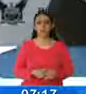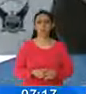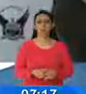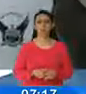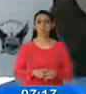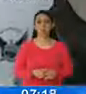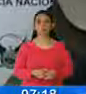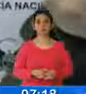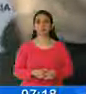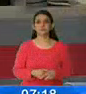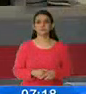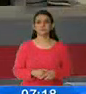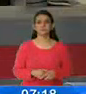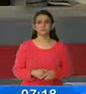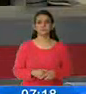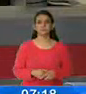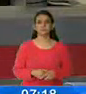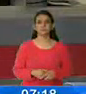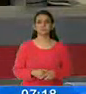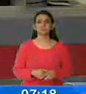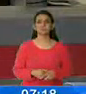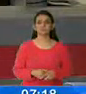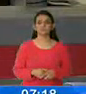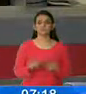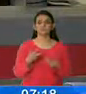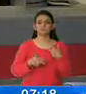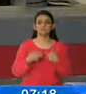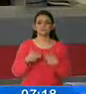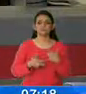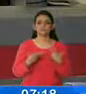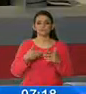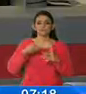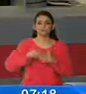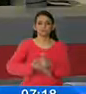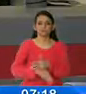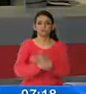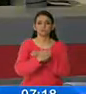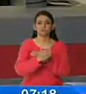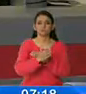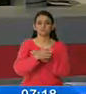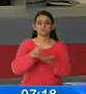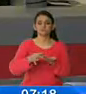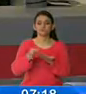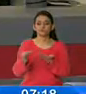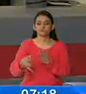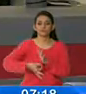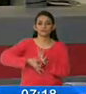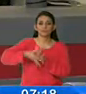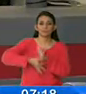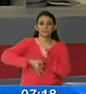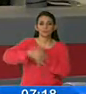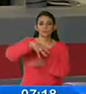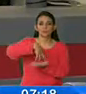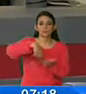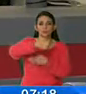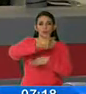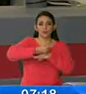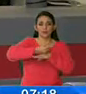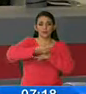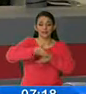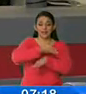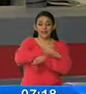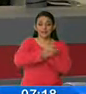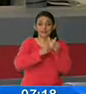informó Iván Casamen. Varios incidentes se registraron en uno de los recintos electorales del Cantón Durán, esto en la provincia del Guayas, previo al ingreso de